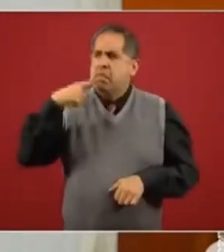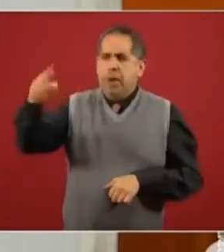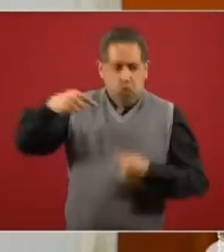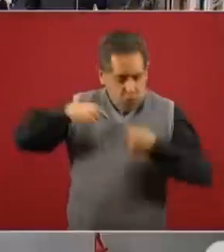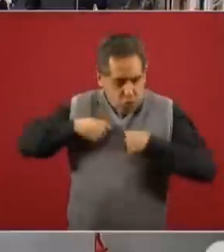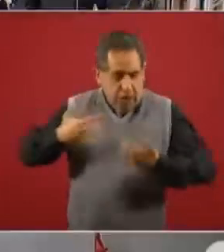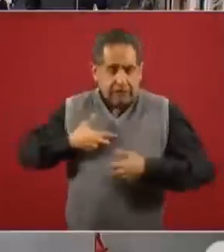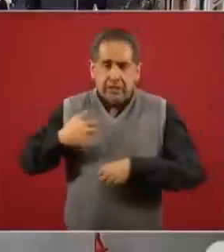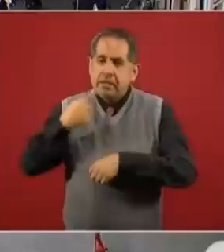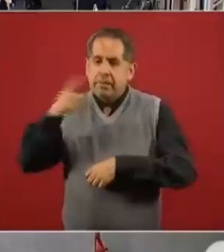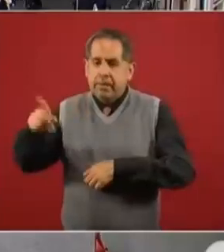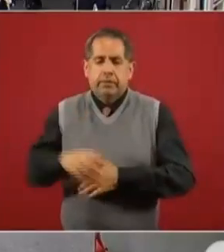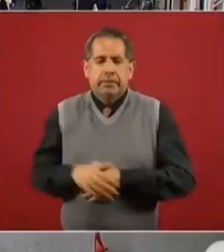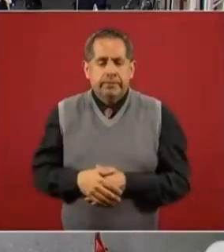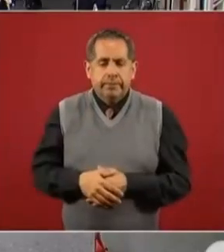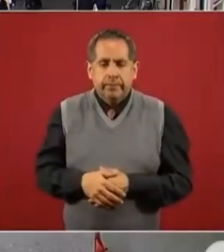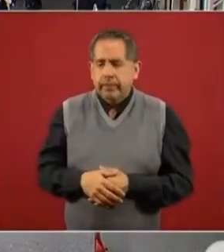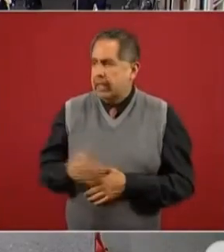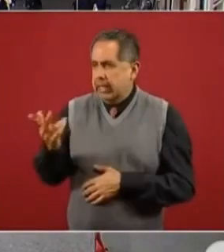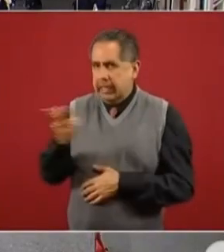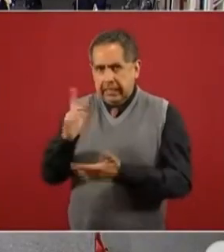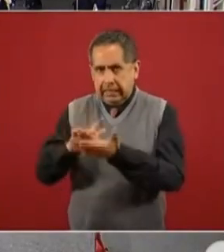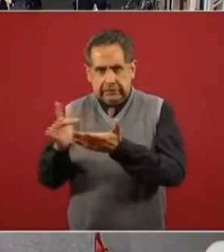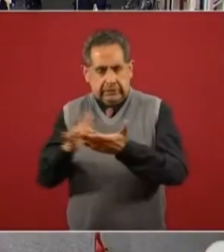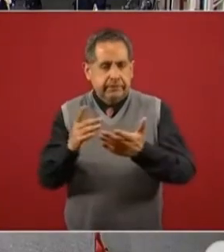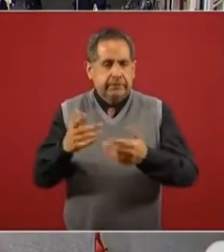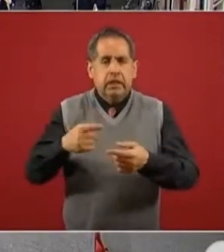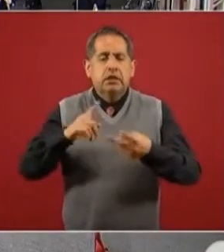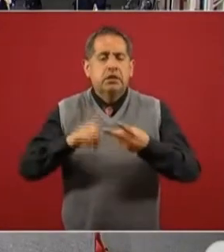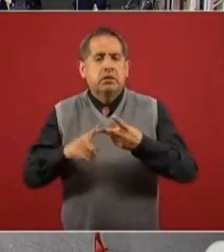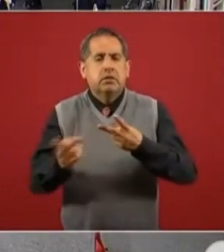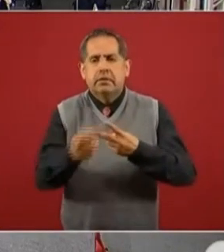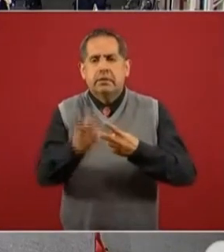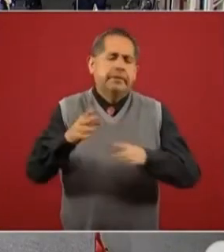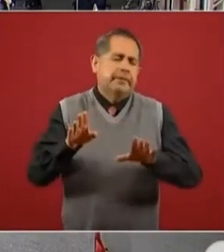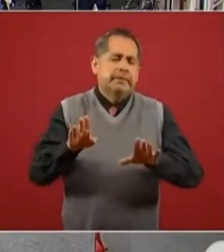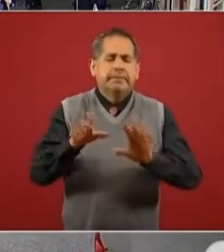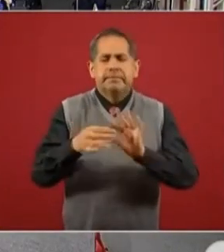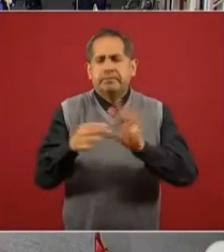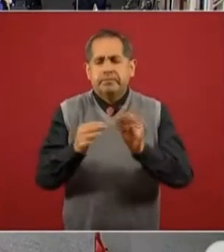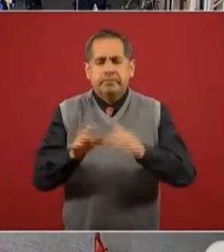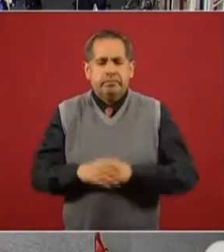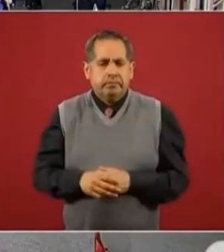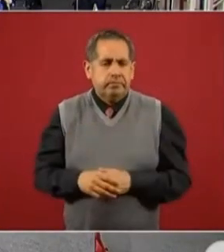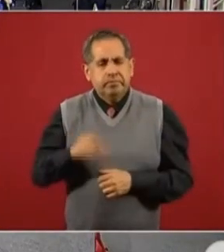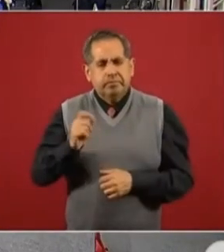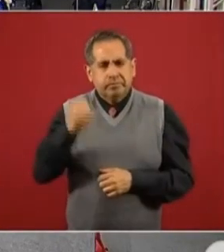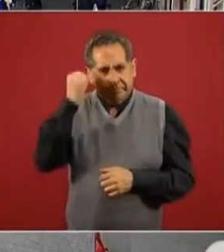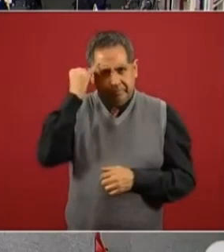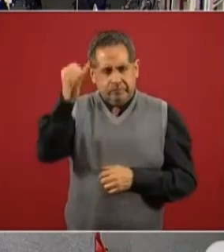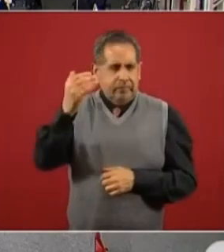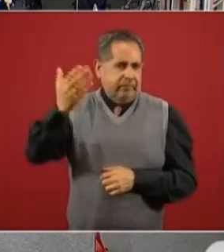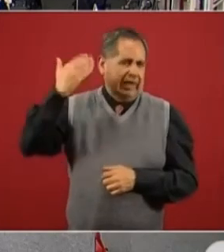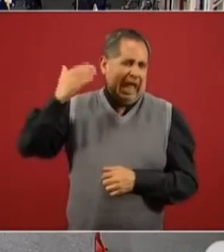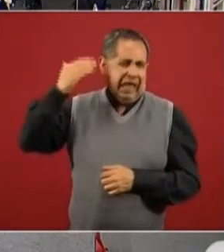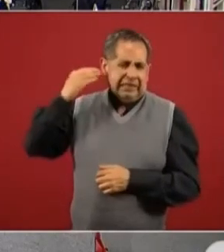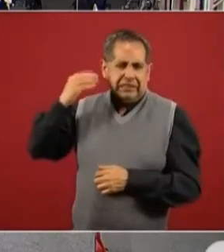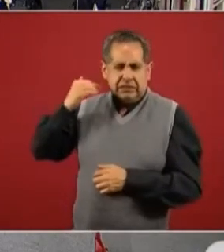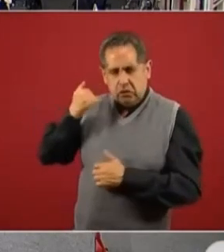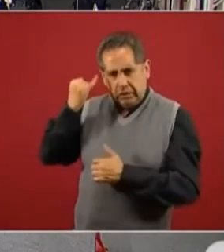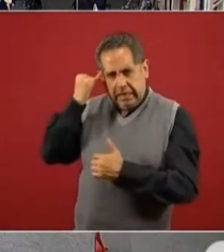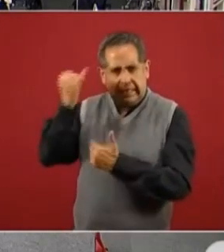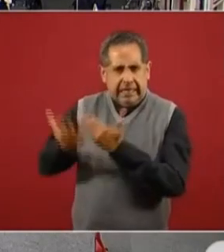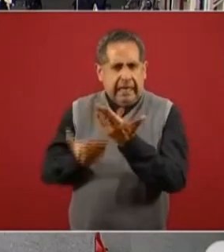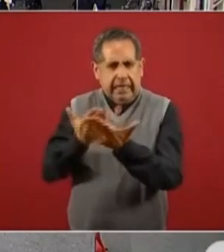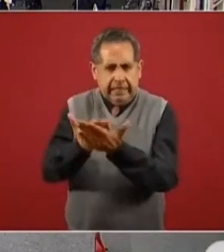ley. Muchísimas gracias, doctores. La segunda pregunta se deriva de un planteamiento que ya le había hecho en anteriores